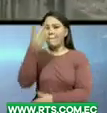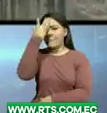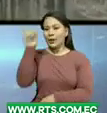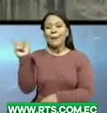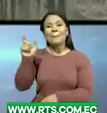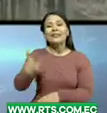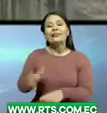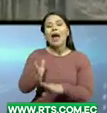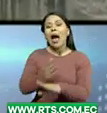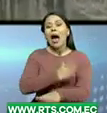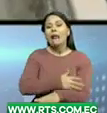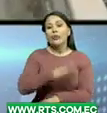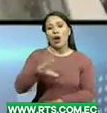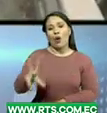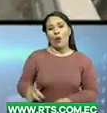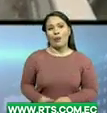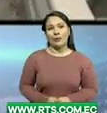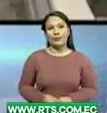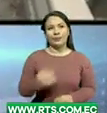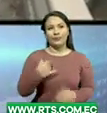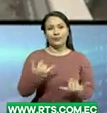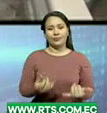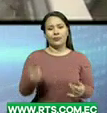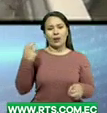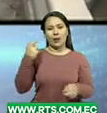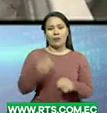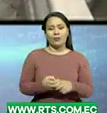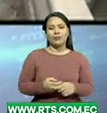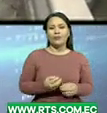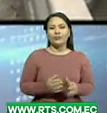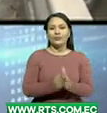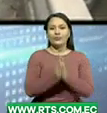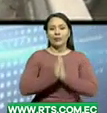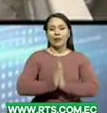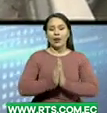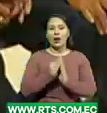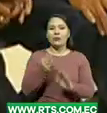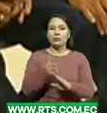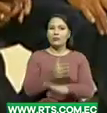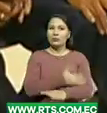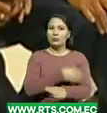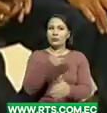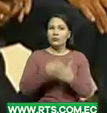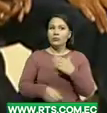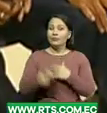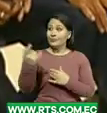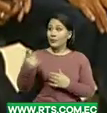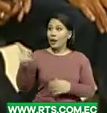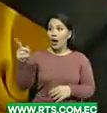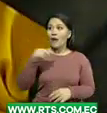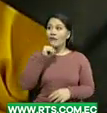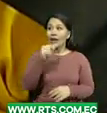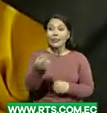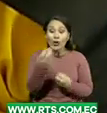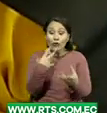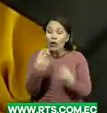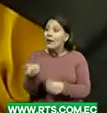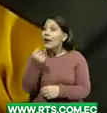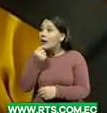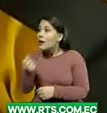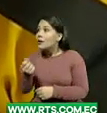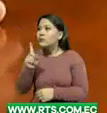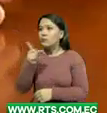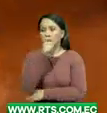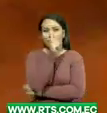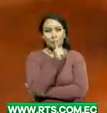a formular cargos y hacer la petición de la medida cautelar de prisión preventiva. Ninguno estaba autorizado a dar declaraciones,